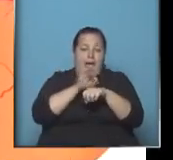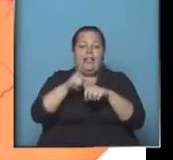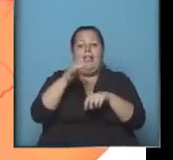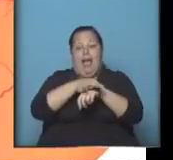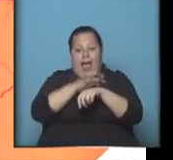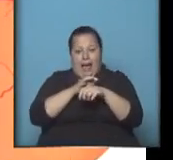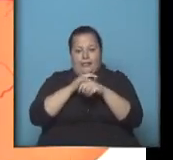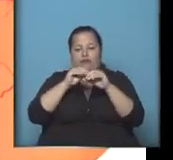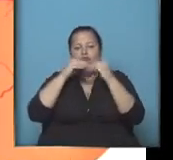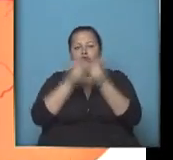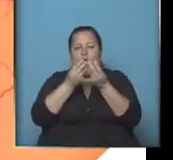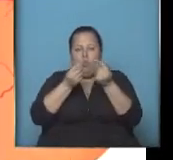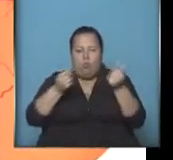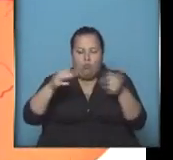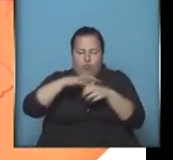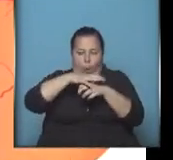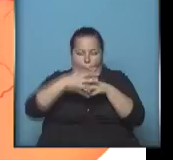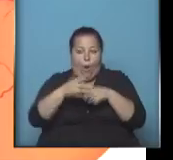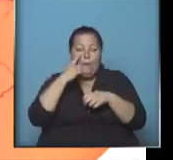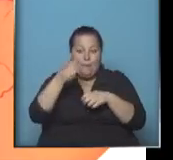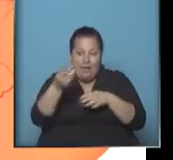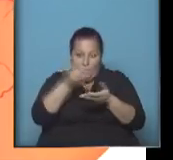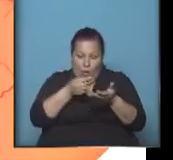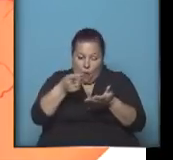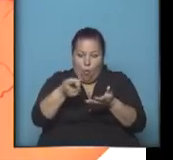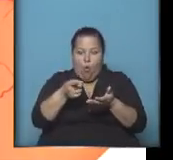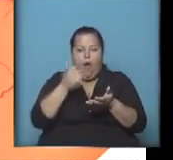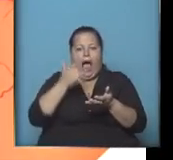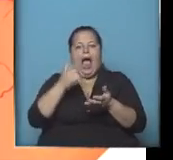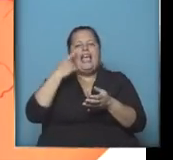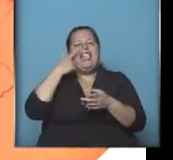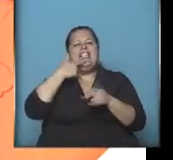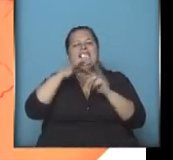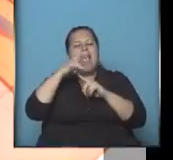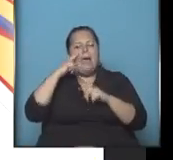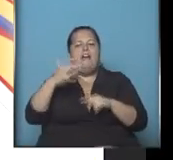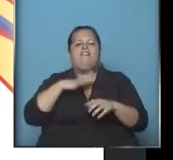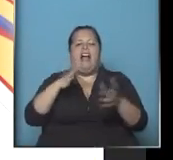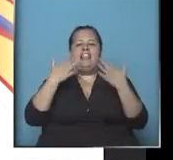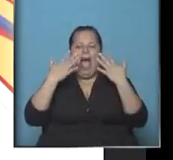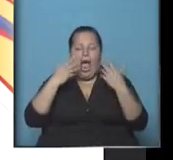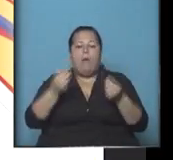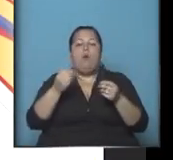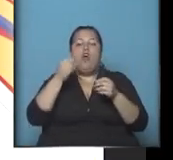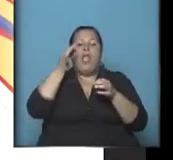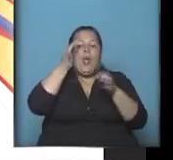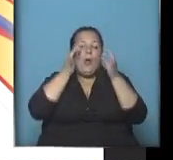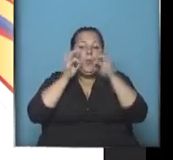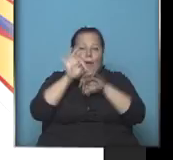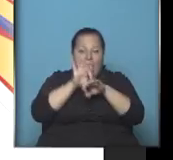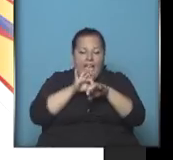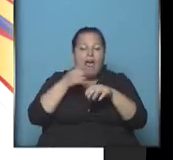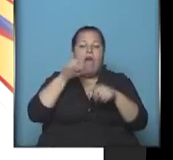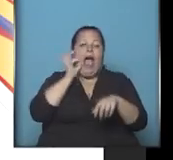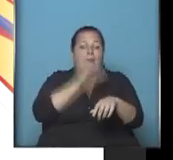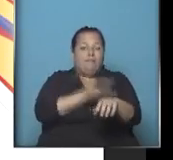edema que esa acumulación de fluidos como se ve en la placa hay isquemia al ojo le falta oxígeno porque las venas por el aumento del